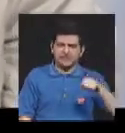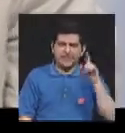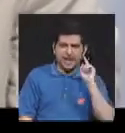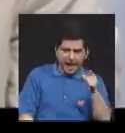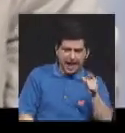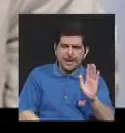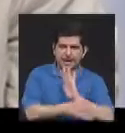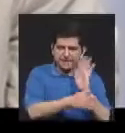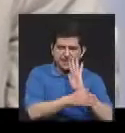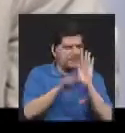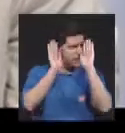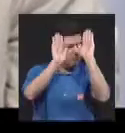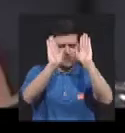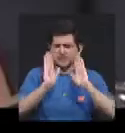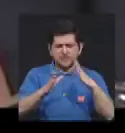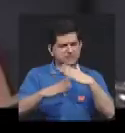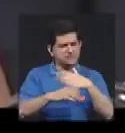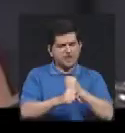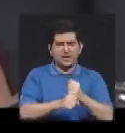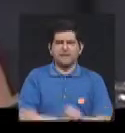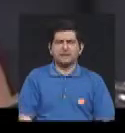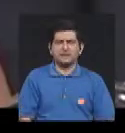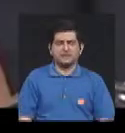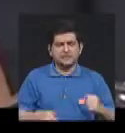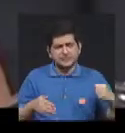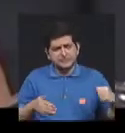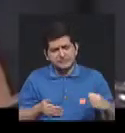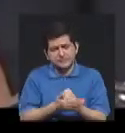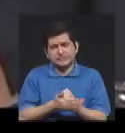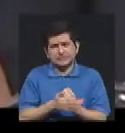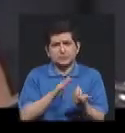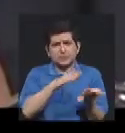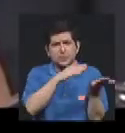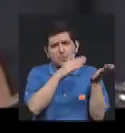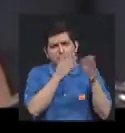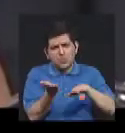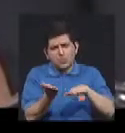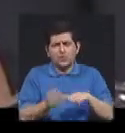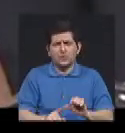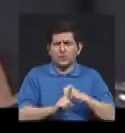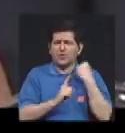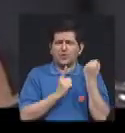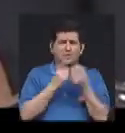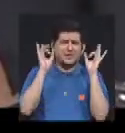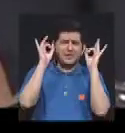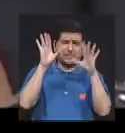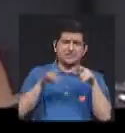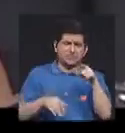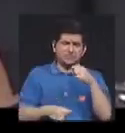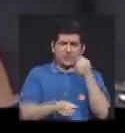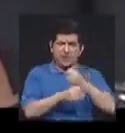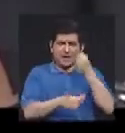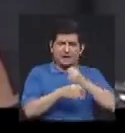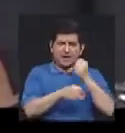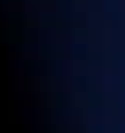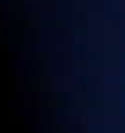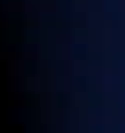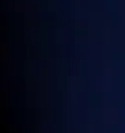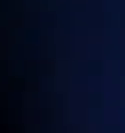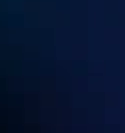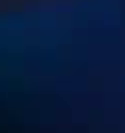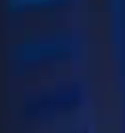Pero Edgar hizo películas maravillosas y desgraciadamente murió como mártir porque murió haciendo una